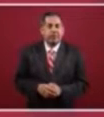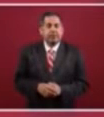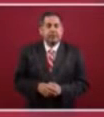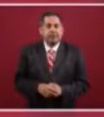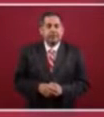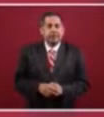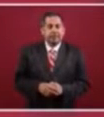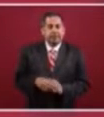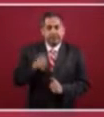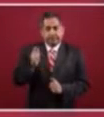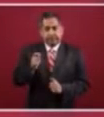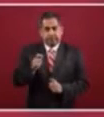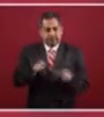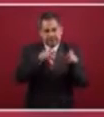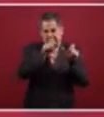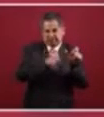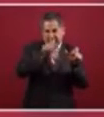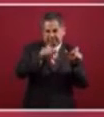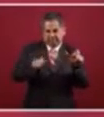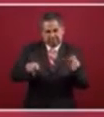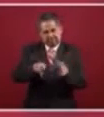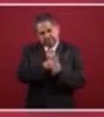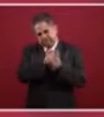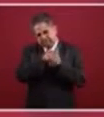pero 8 columnas